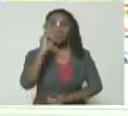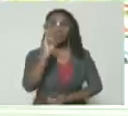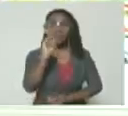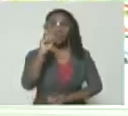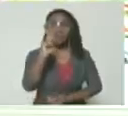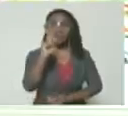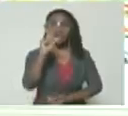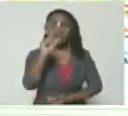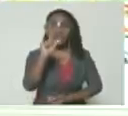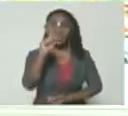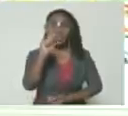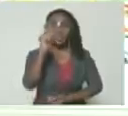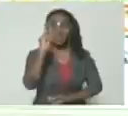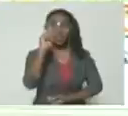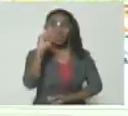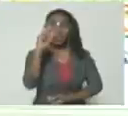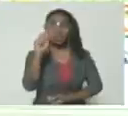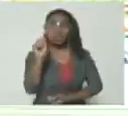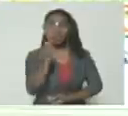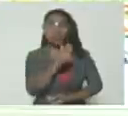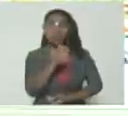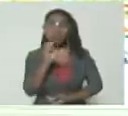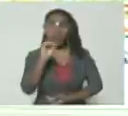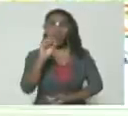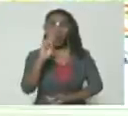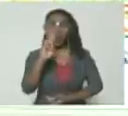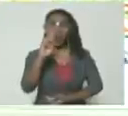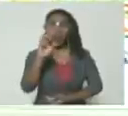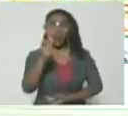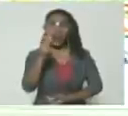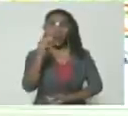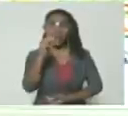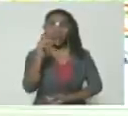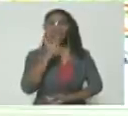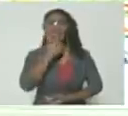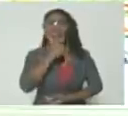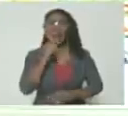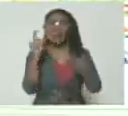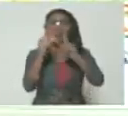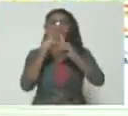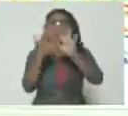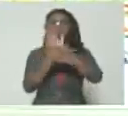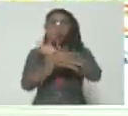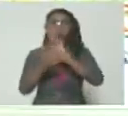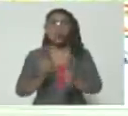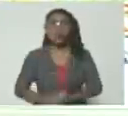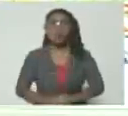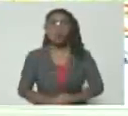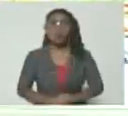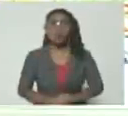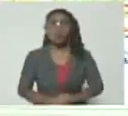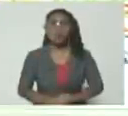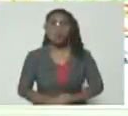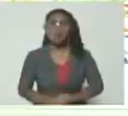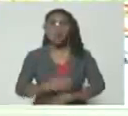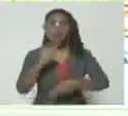15.2%, Organic Cooked, No Sugar Alcohols, Made